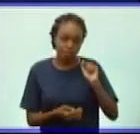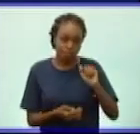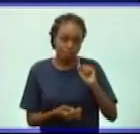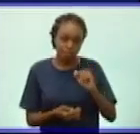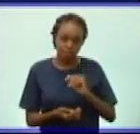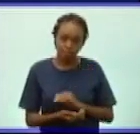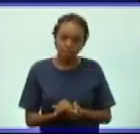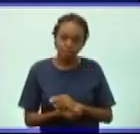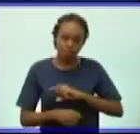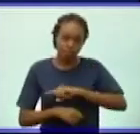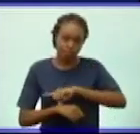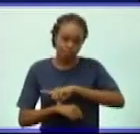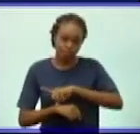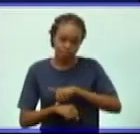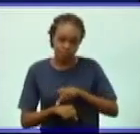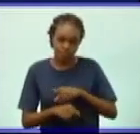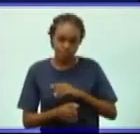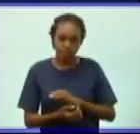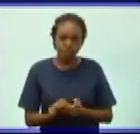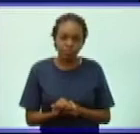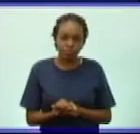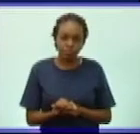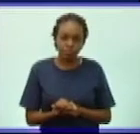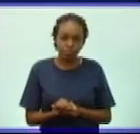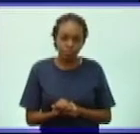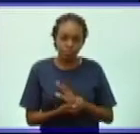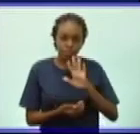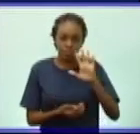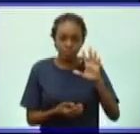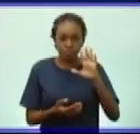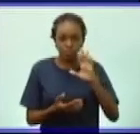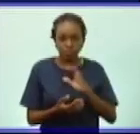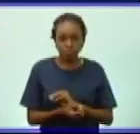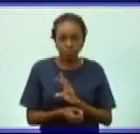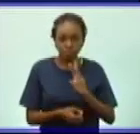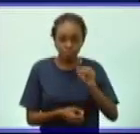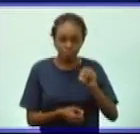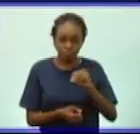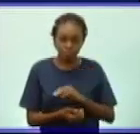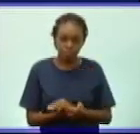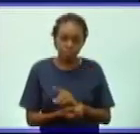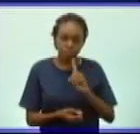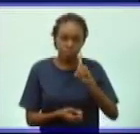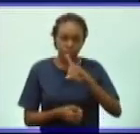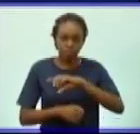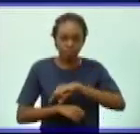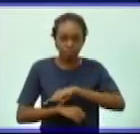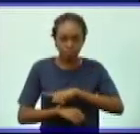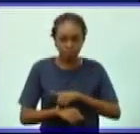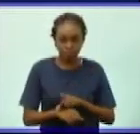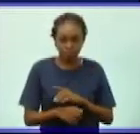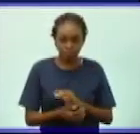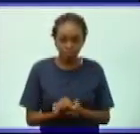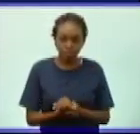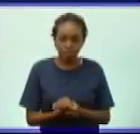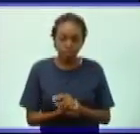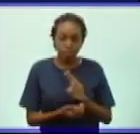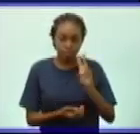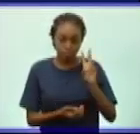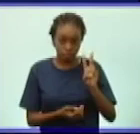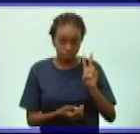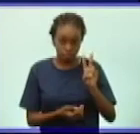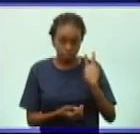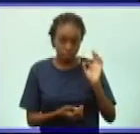y el tiempo que demoró. En este caso es 5 metros y 1 segundo. Los otros 2 incisos